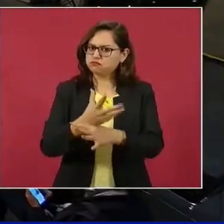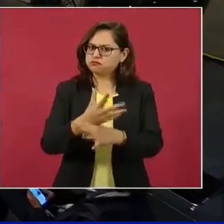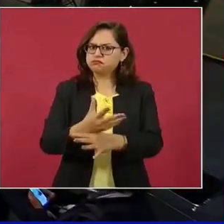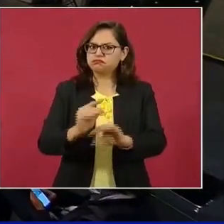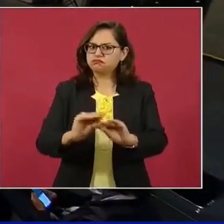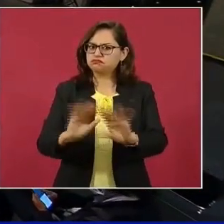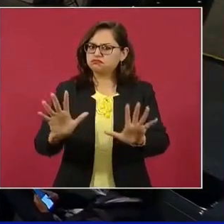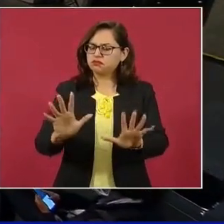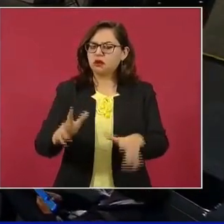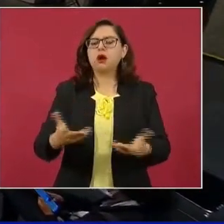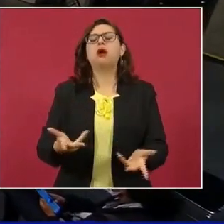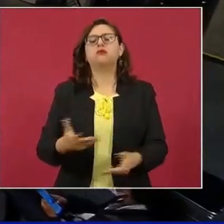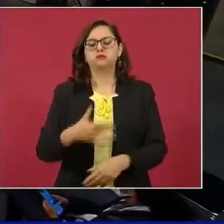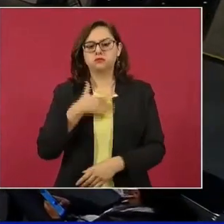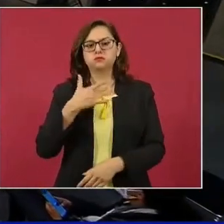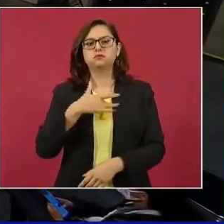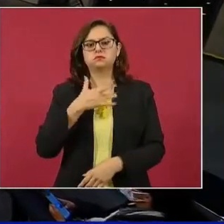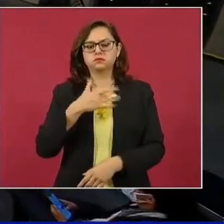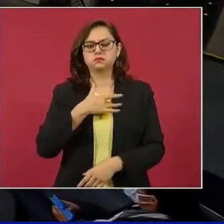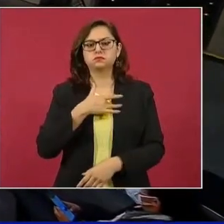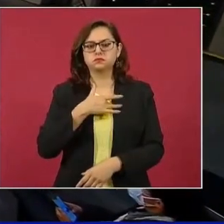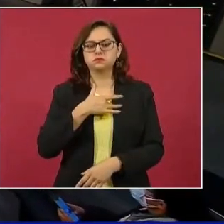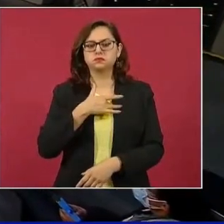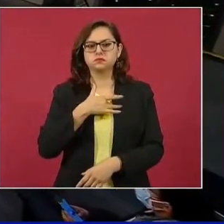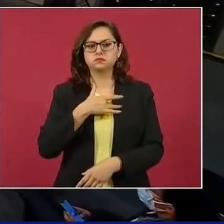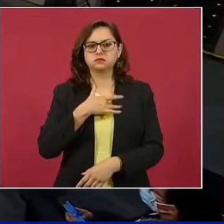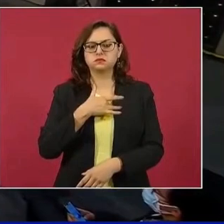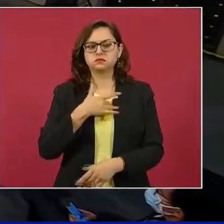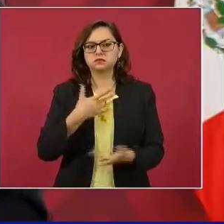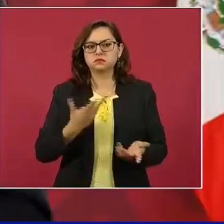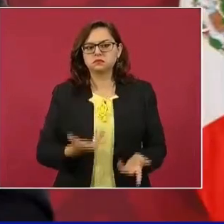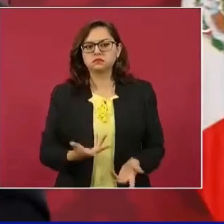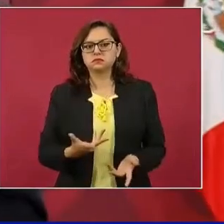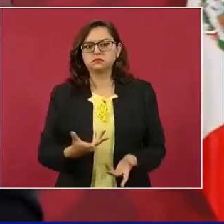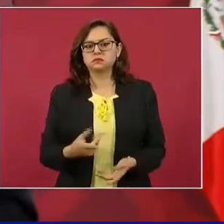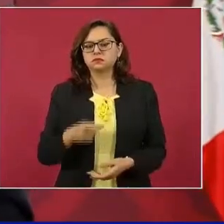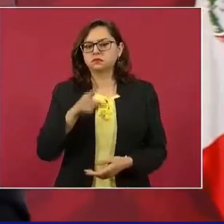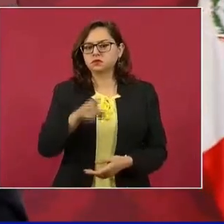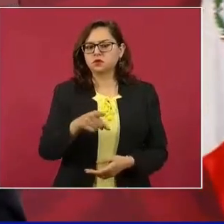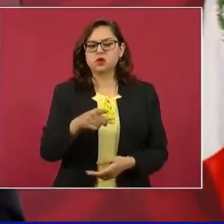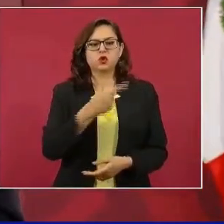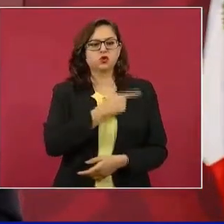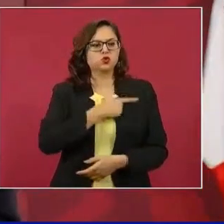que son partidarios de Iturbide